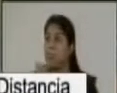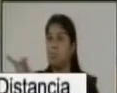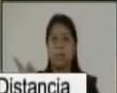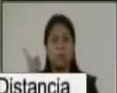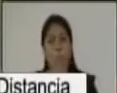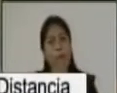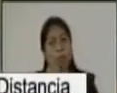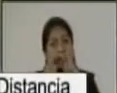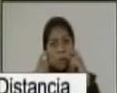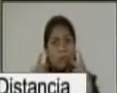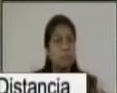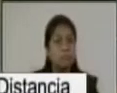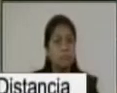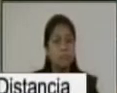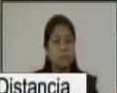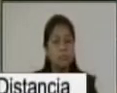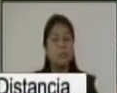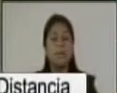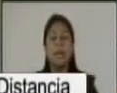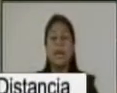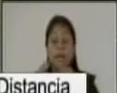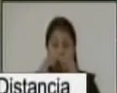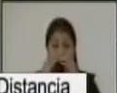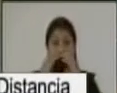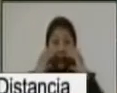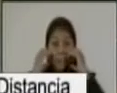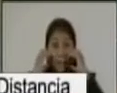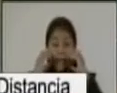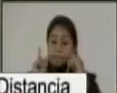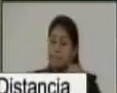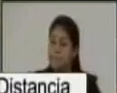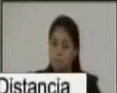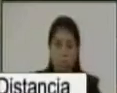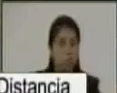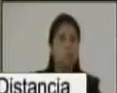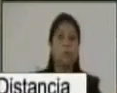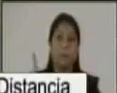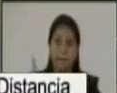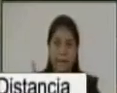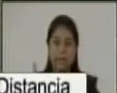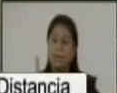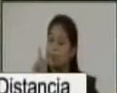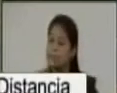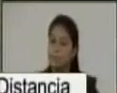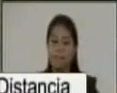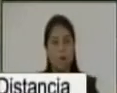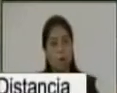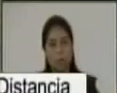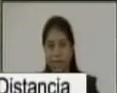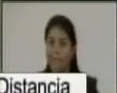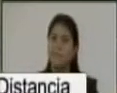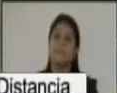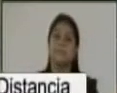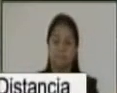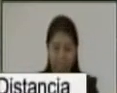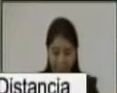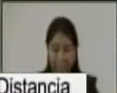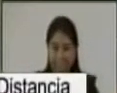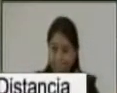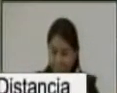calle. La mascarilla, acostumbrémonos, va a ser una obligación de aquí en adelante por los